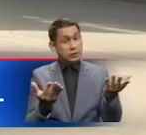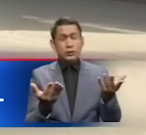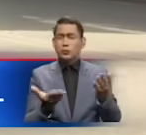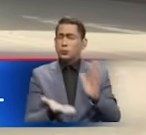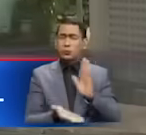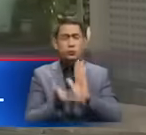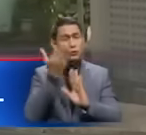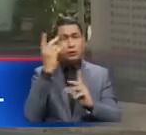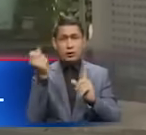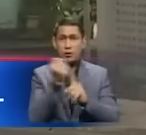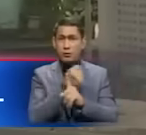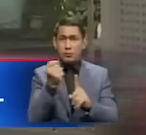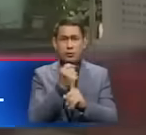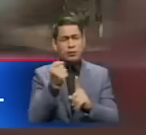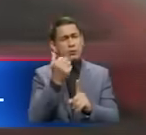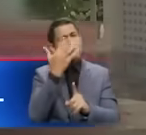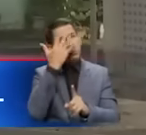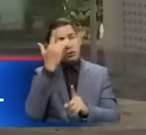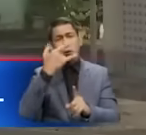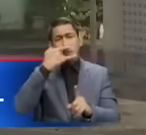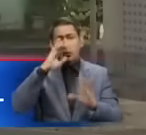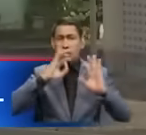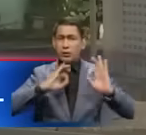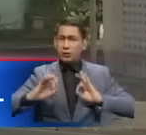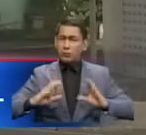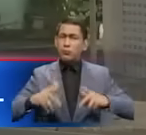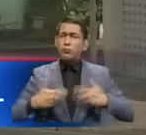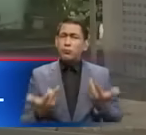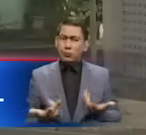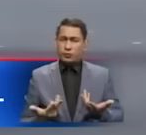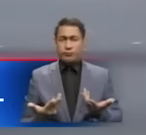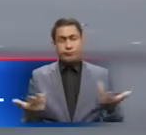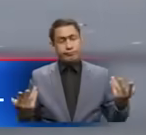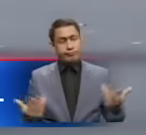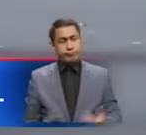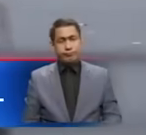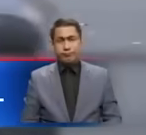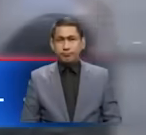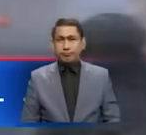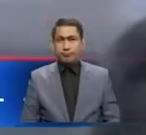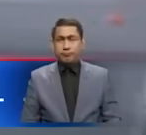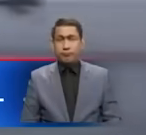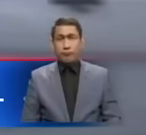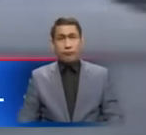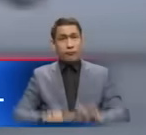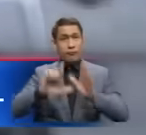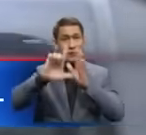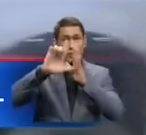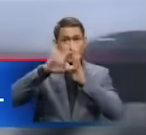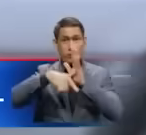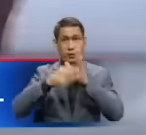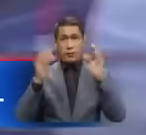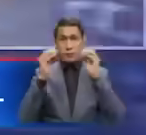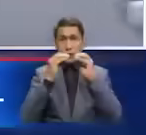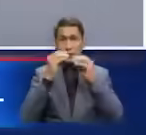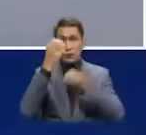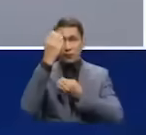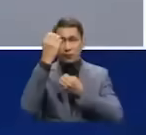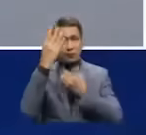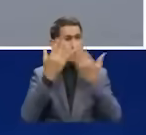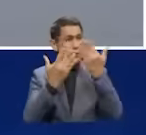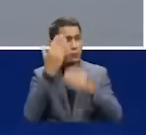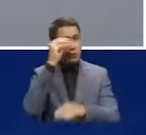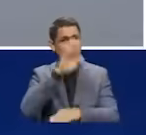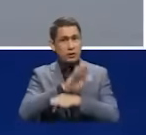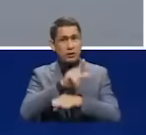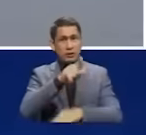haber misericordia, los niños no tienen nada que hacer en todo esto. En pocos minutos, más detalles sobre este caso. Buenas